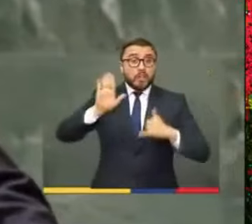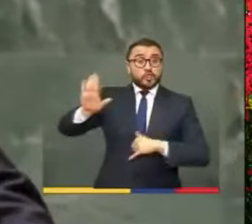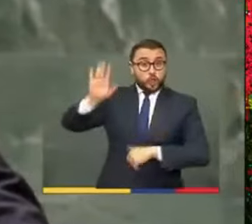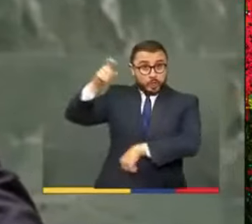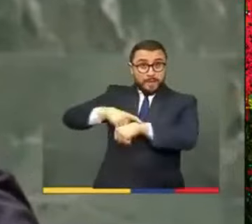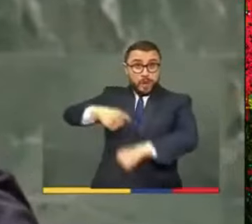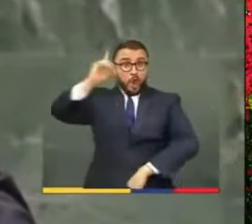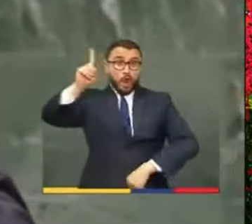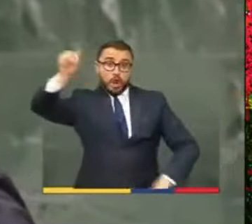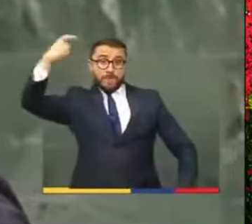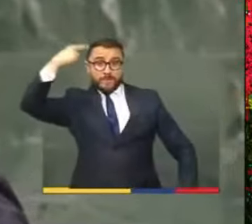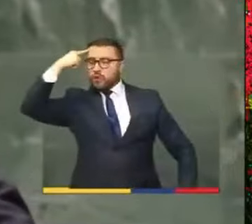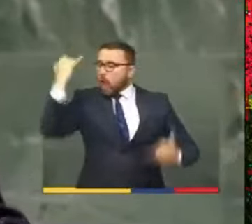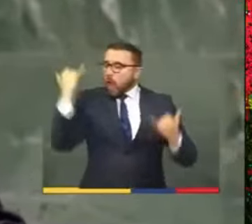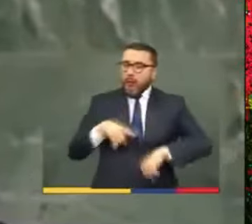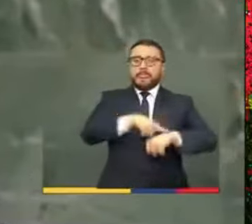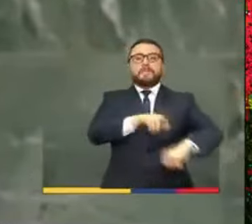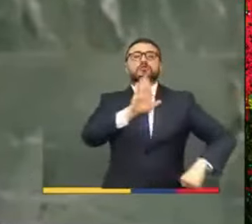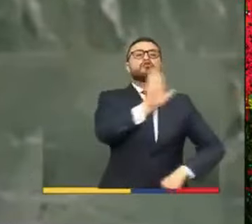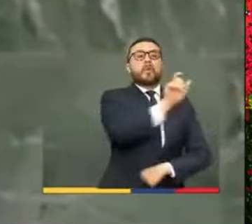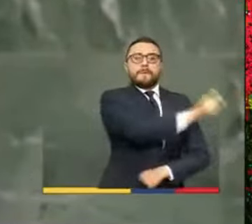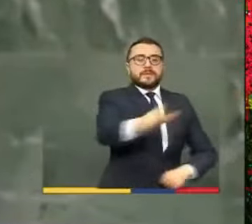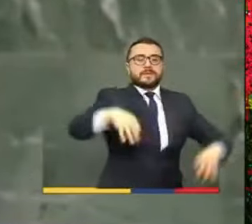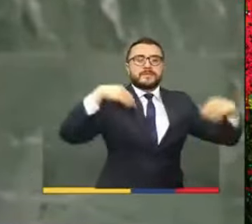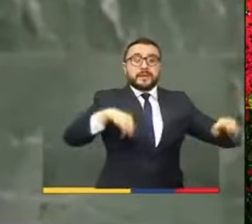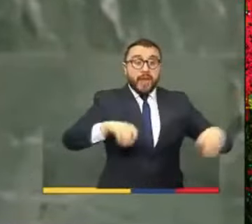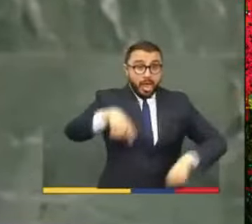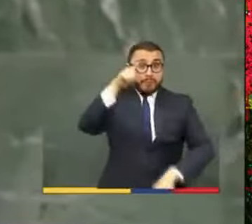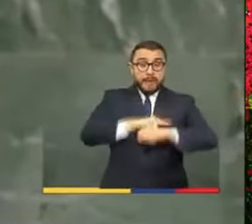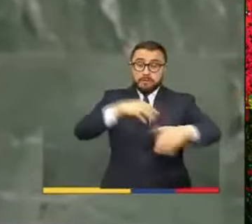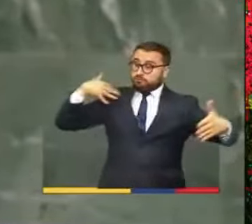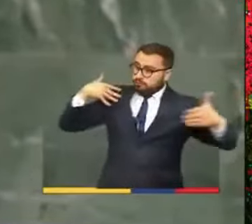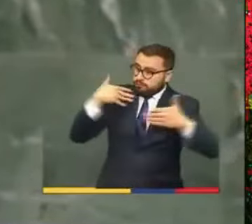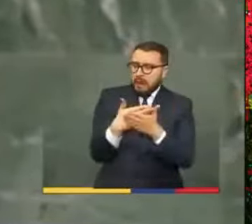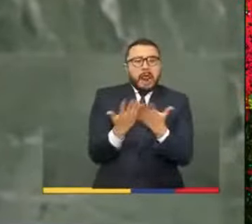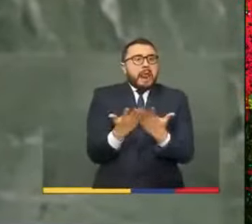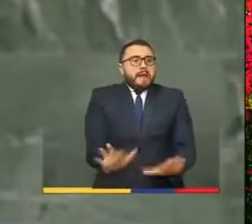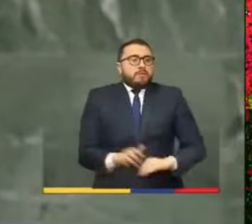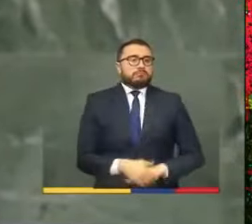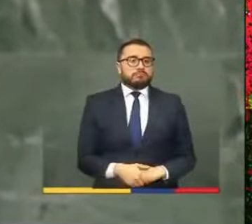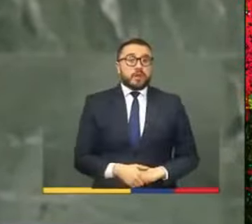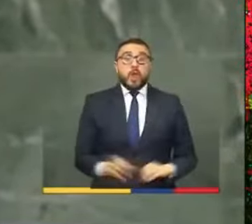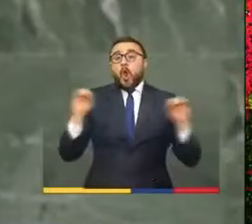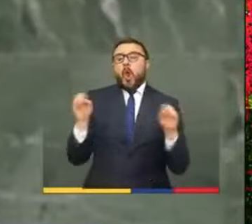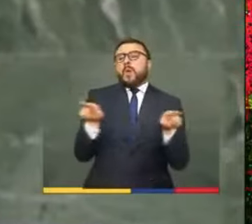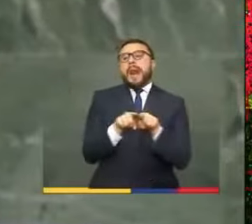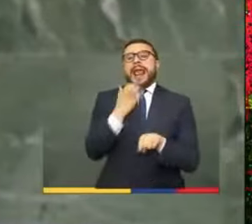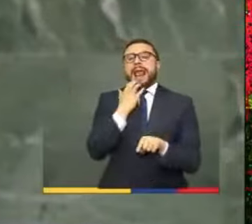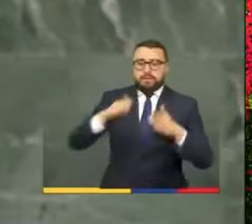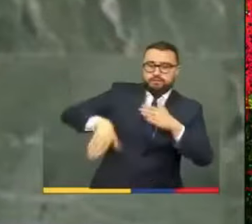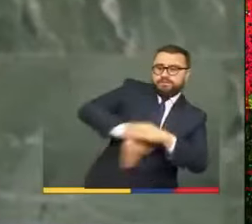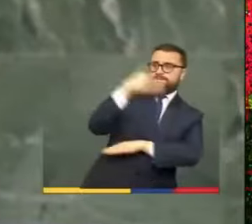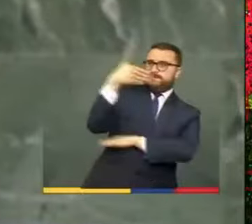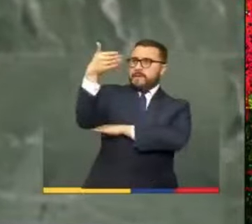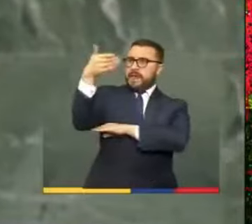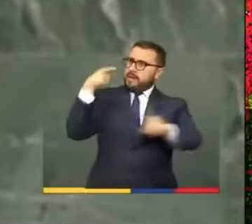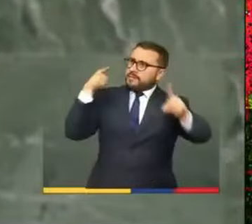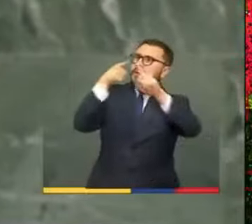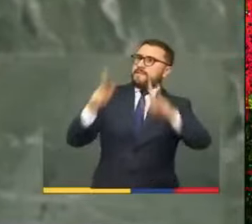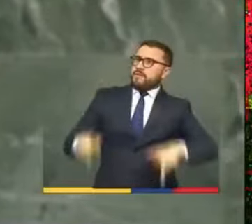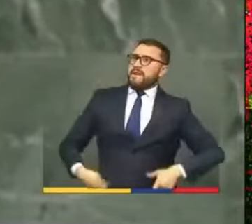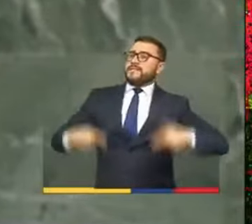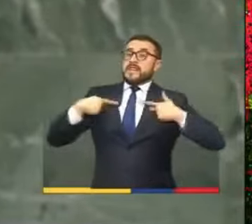de los pueblos. El tiempo ya se acabó. O levantamos la bandera de la vida, o nuestros pueblos se llenarán